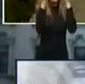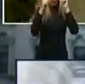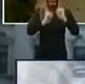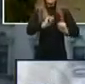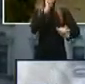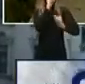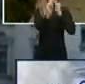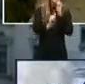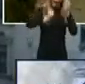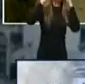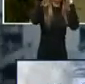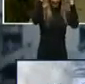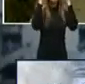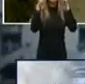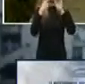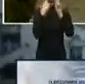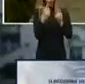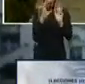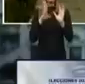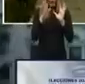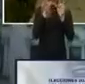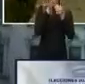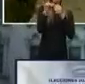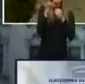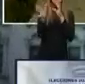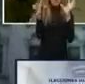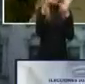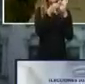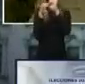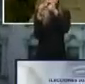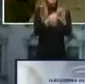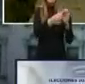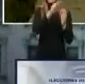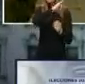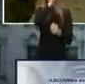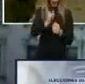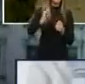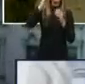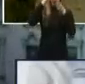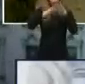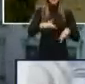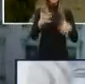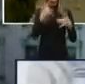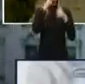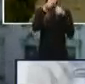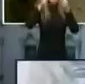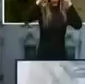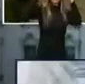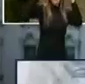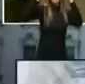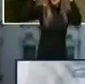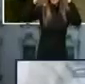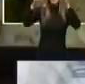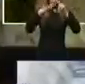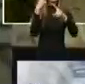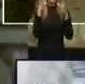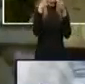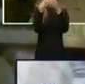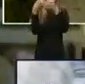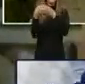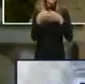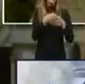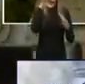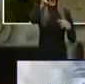unido jamás será vencido, con las banderas, con las pancartas, todos acá en pequeños grupos, porque vinieron algunos con